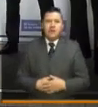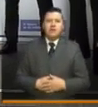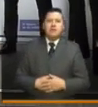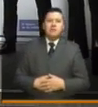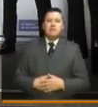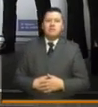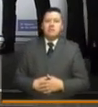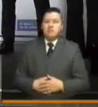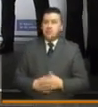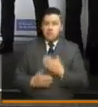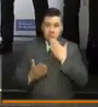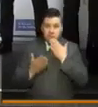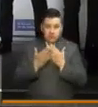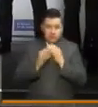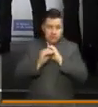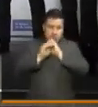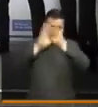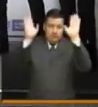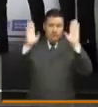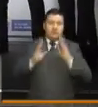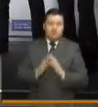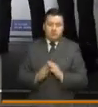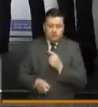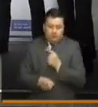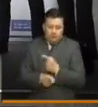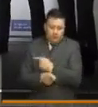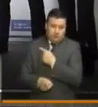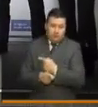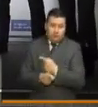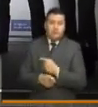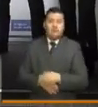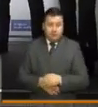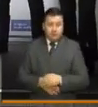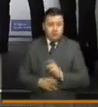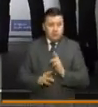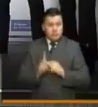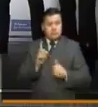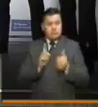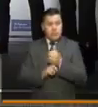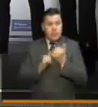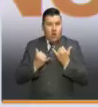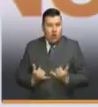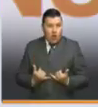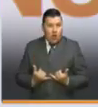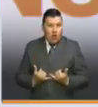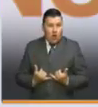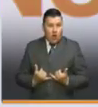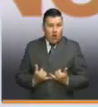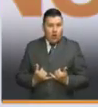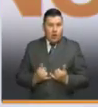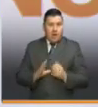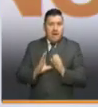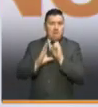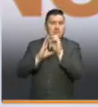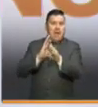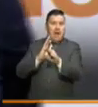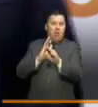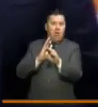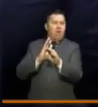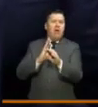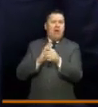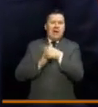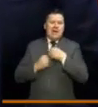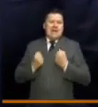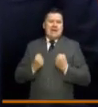bueno muy buenos días efectivamente para lograr llegar hoy con con esta transferencia hicimos un